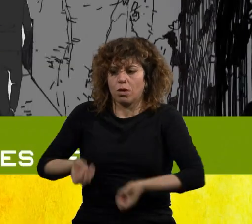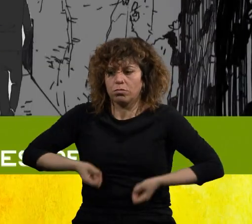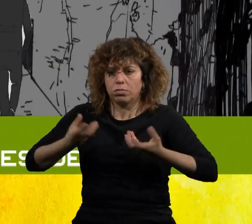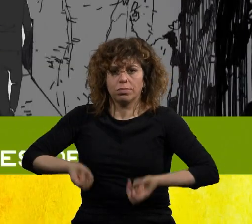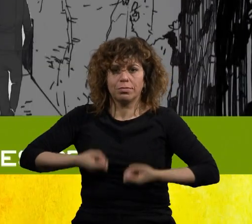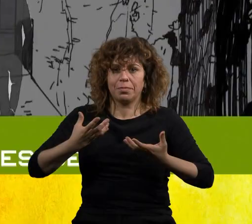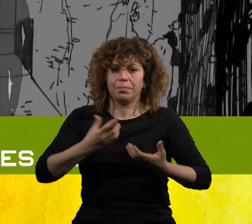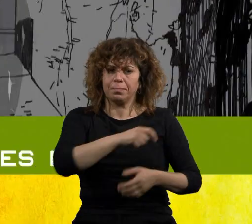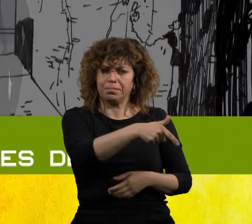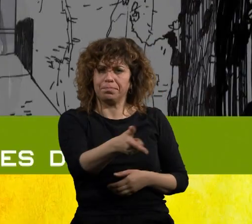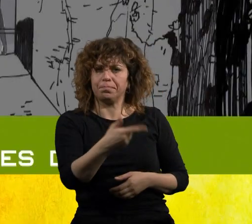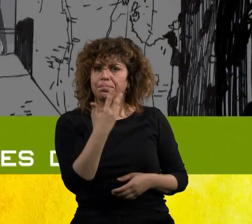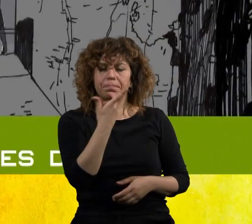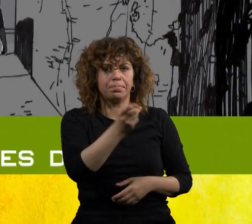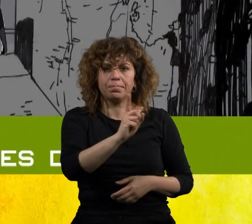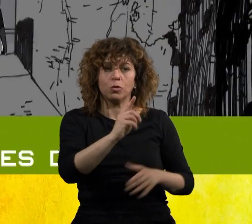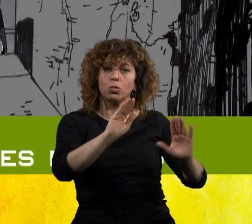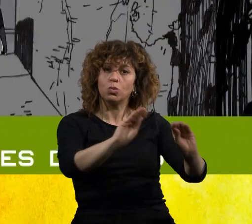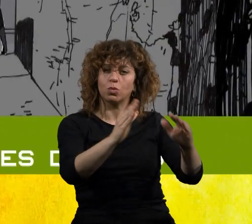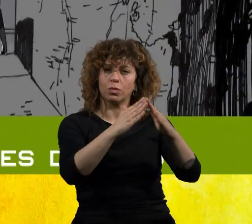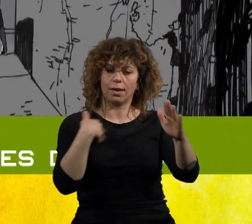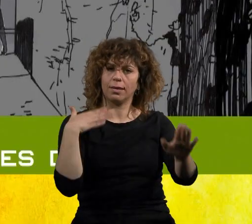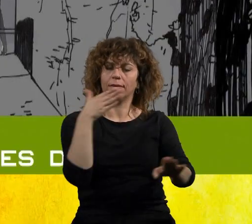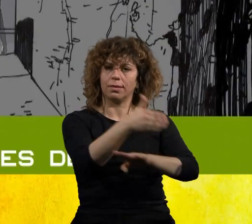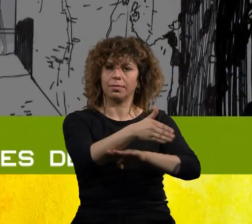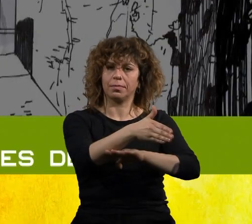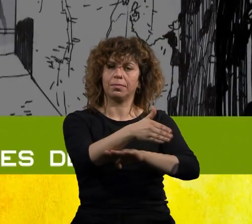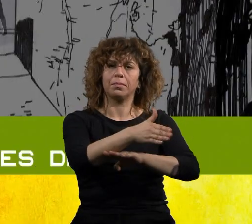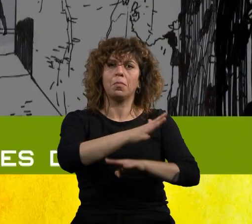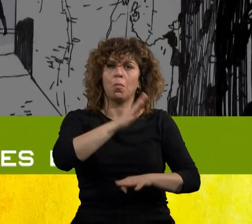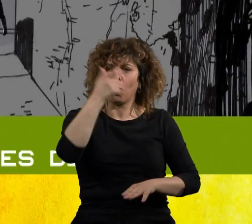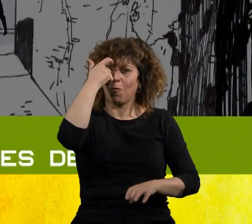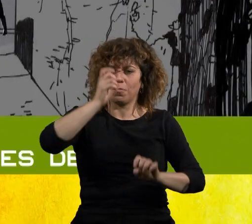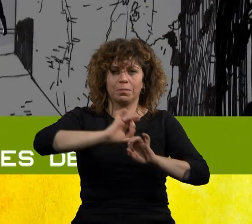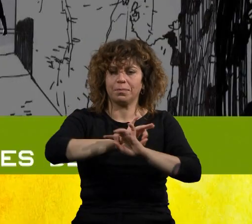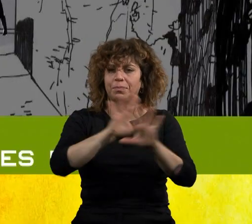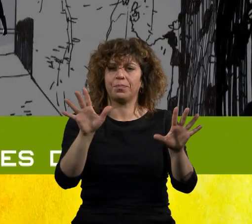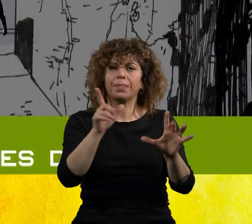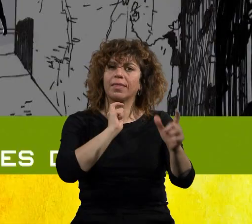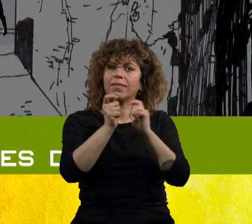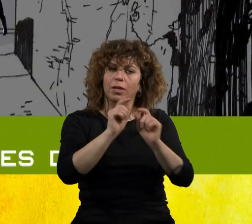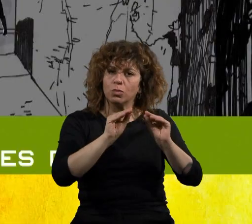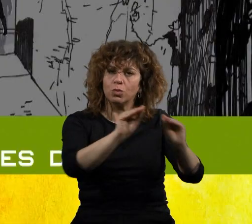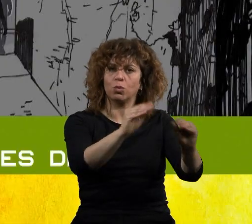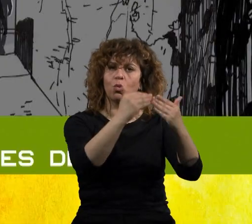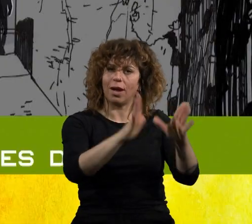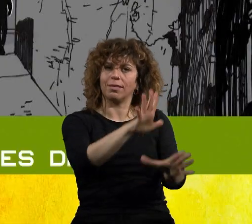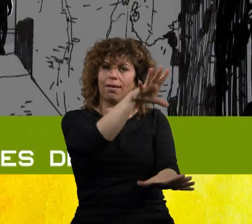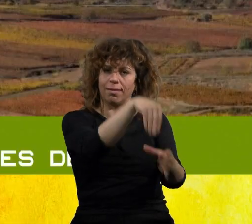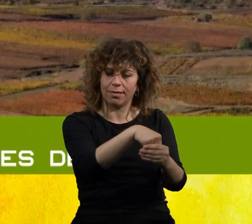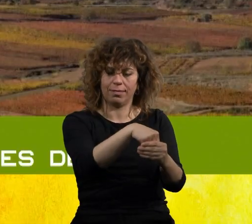con gente, claro, que no conocía y que yo iba a sus casas porque, claro, yo tenía muy claro que quería hacer las entrevistas en las casas de la gente, que es al